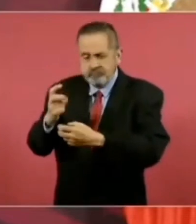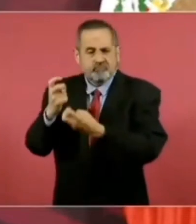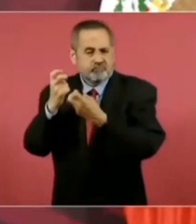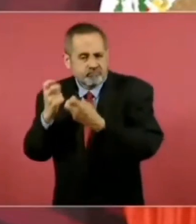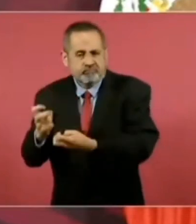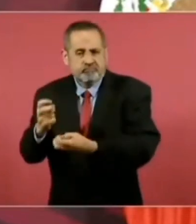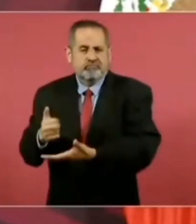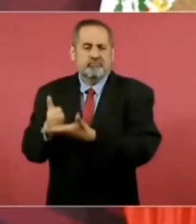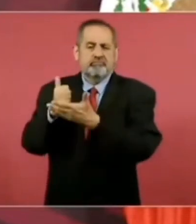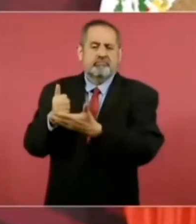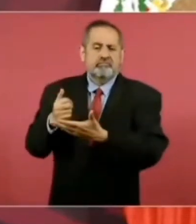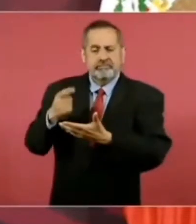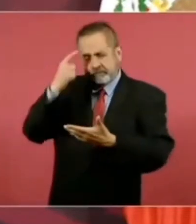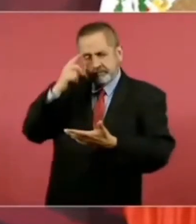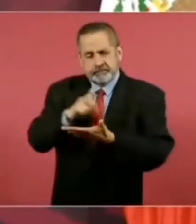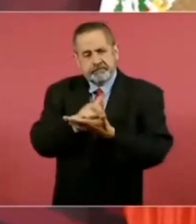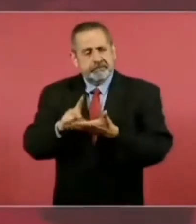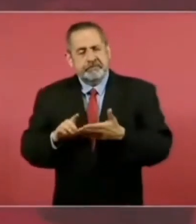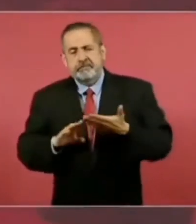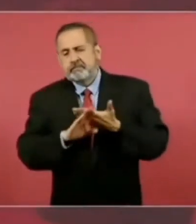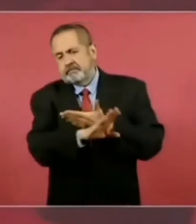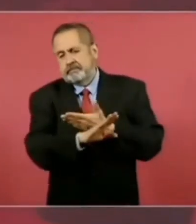en nuestros pueblos.